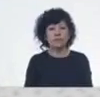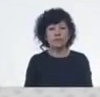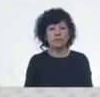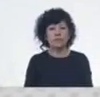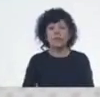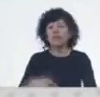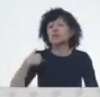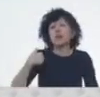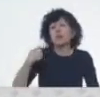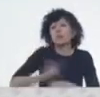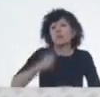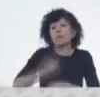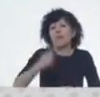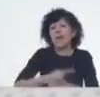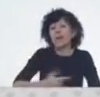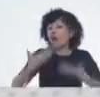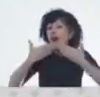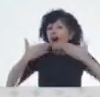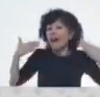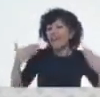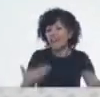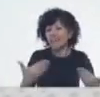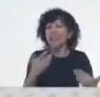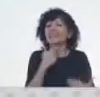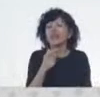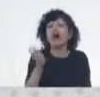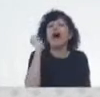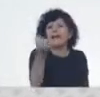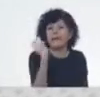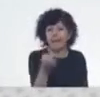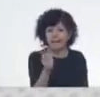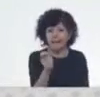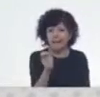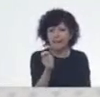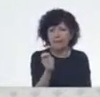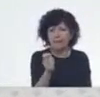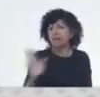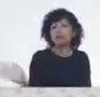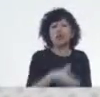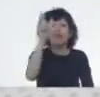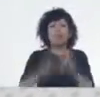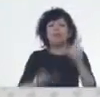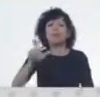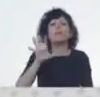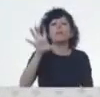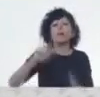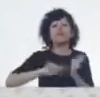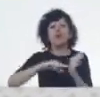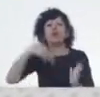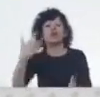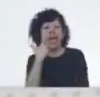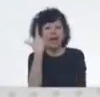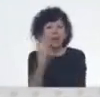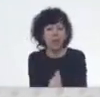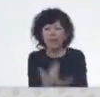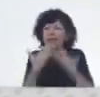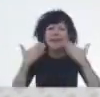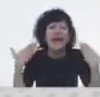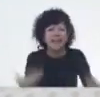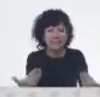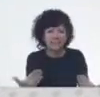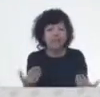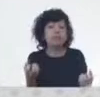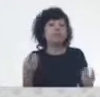Quiero empezar agradeciendo a los y las bonaerenses, hayan